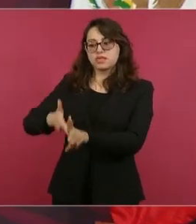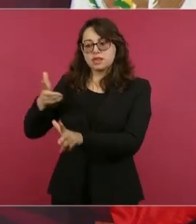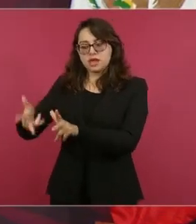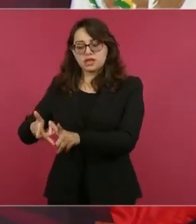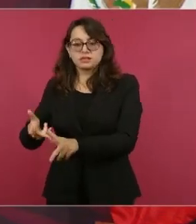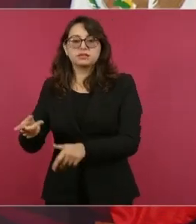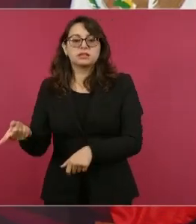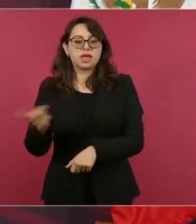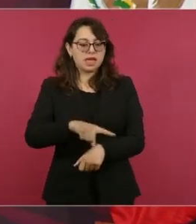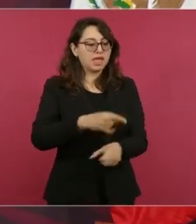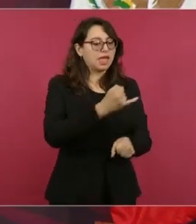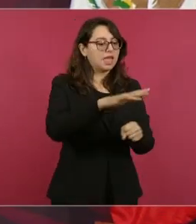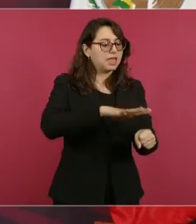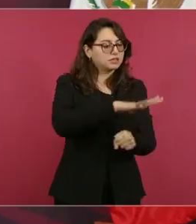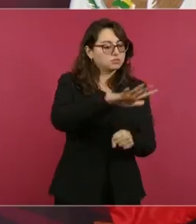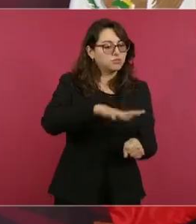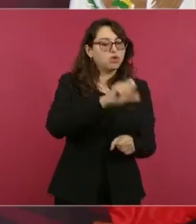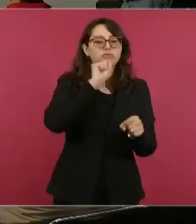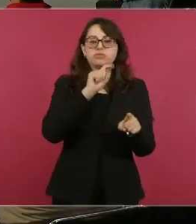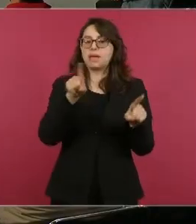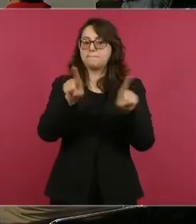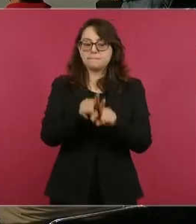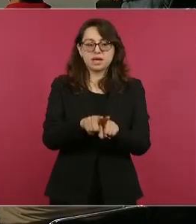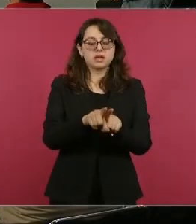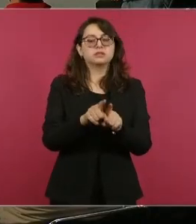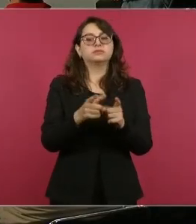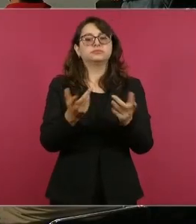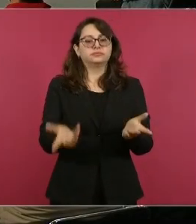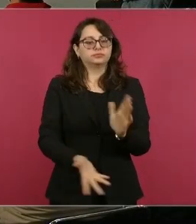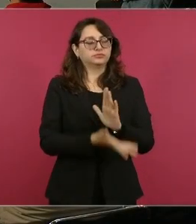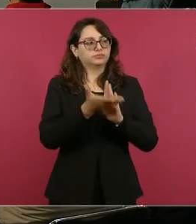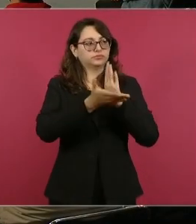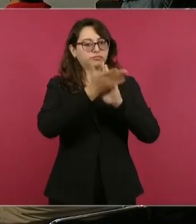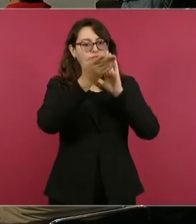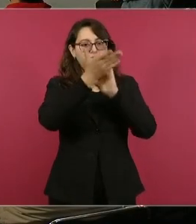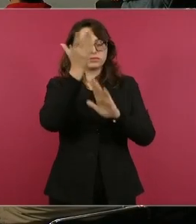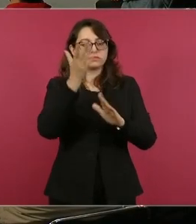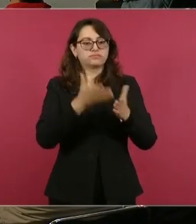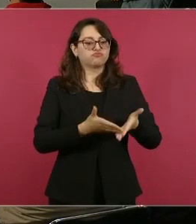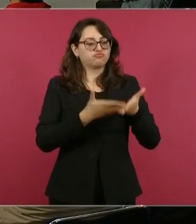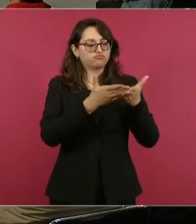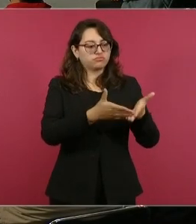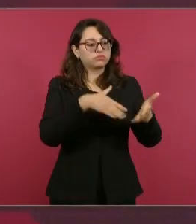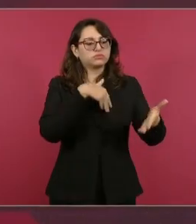ya están construyéndose, ya están incluso terminadas bases navales.